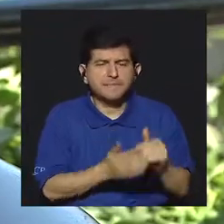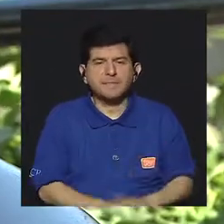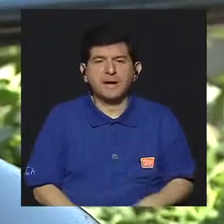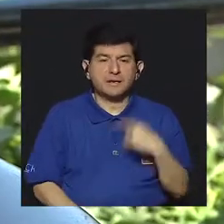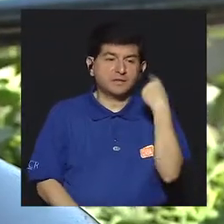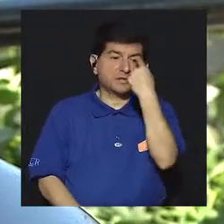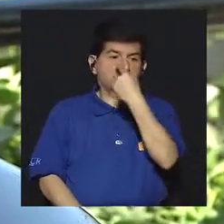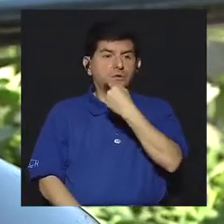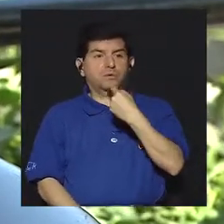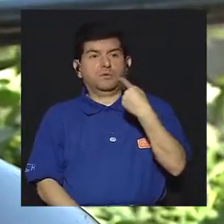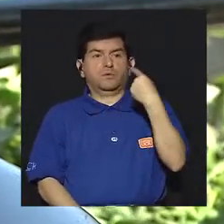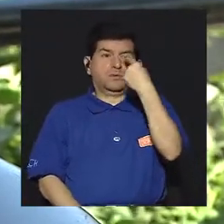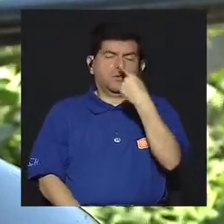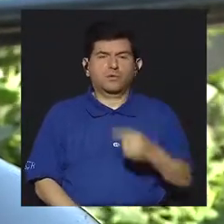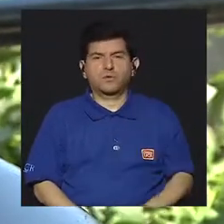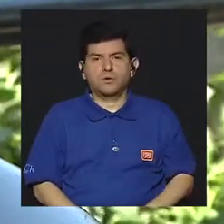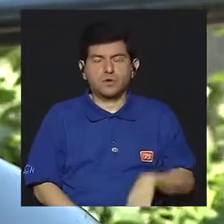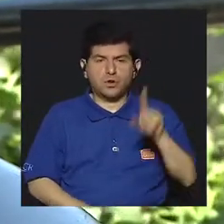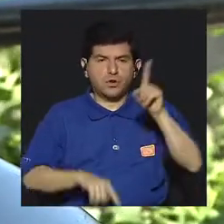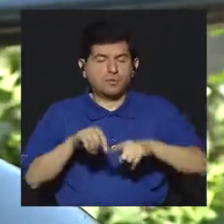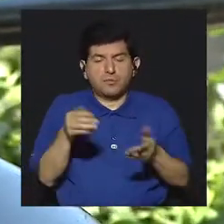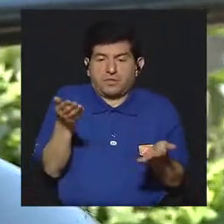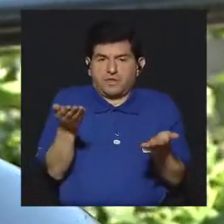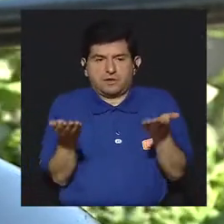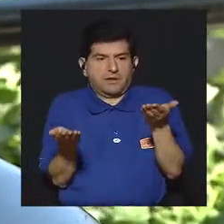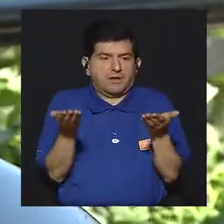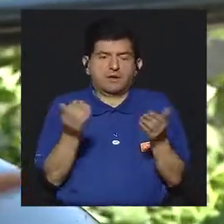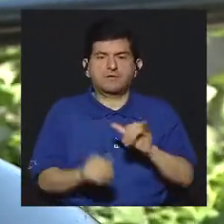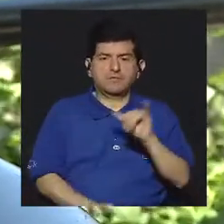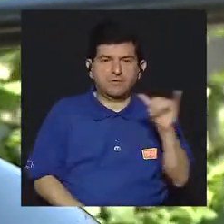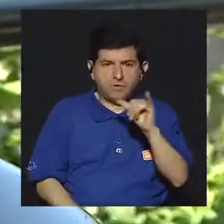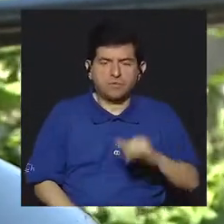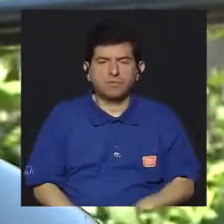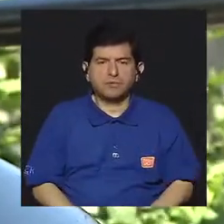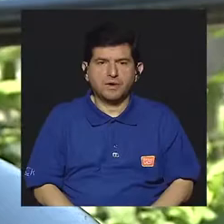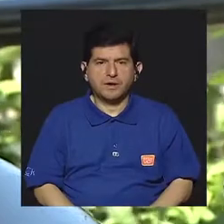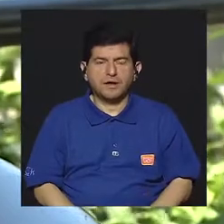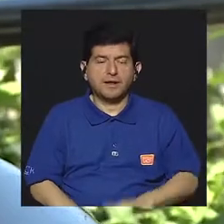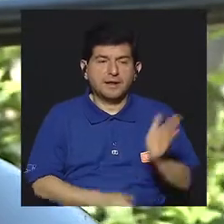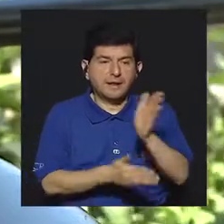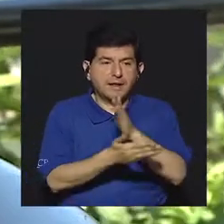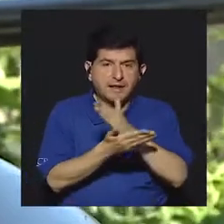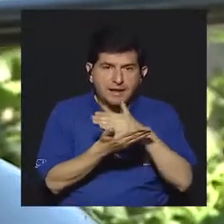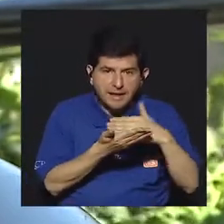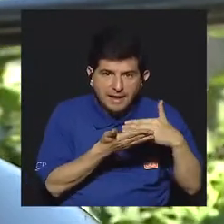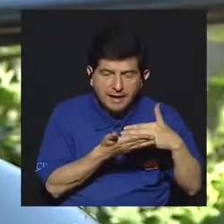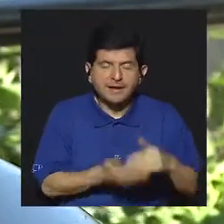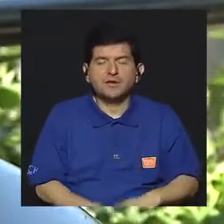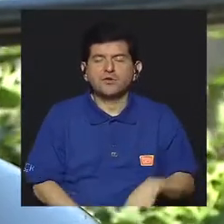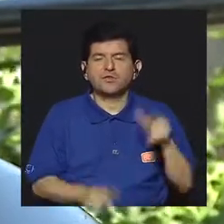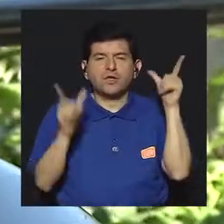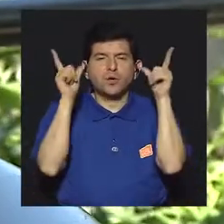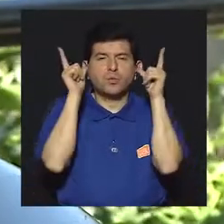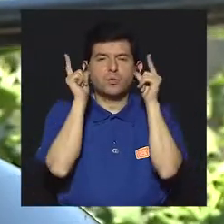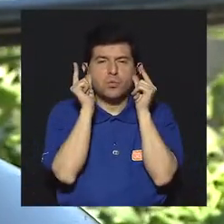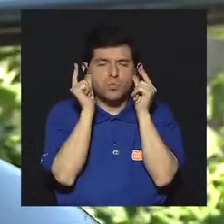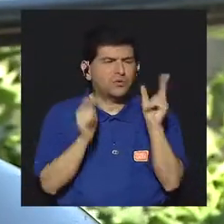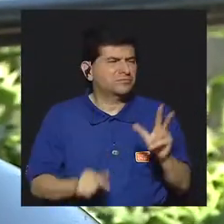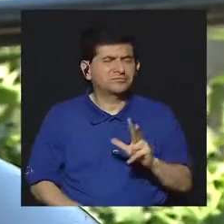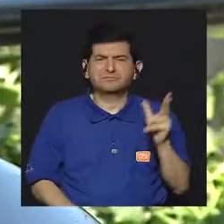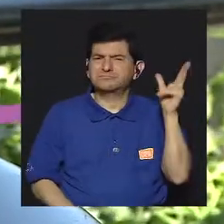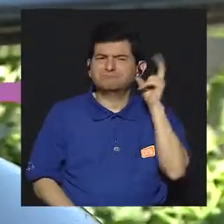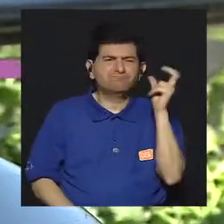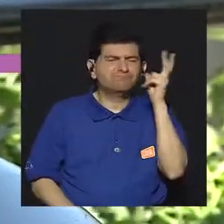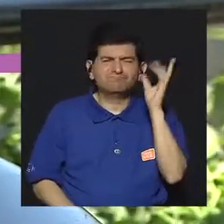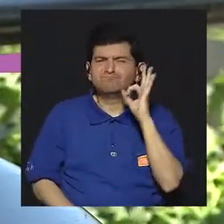del vértigo, un mareo, que sienten una inestabilidad. Y aunado a esto también lo que es la pérdida auditiva, sienten que no escuchan bien,